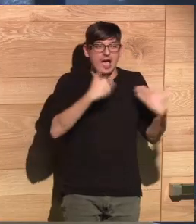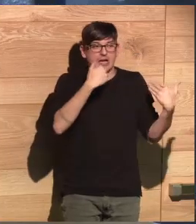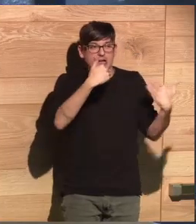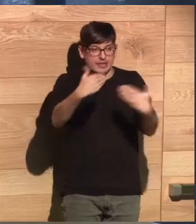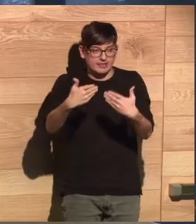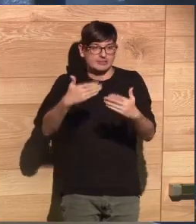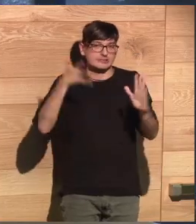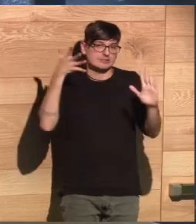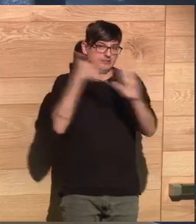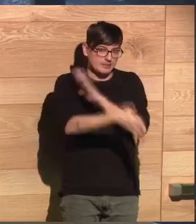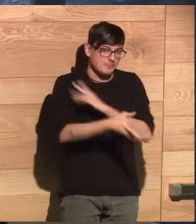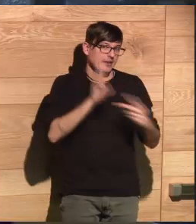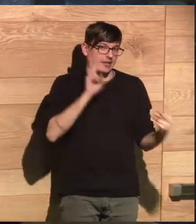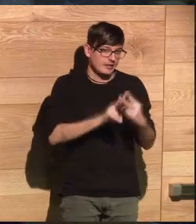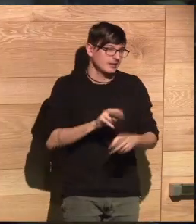gracias y hasta siempre.